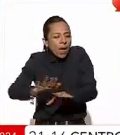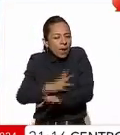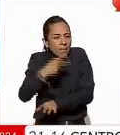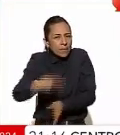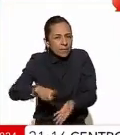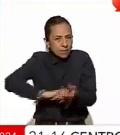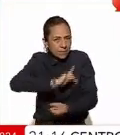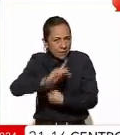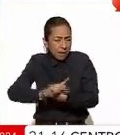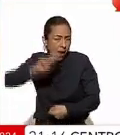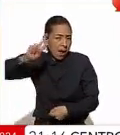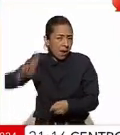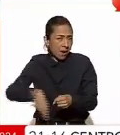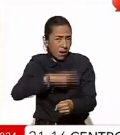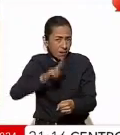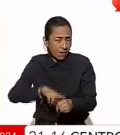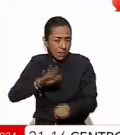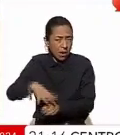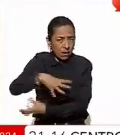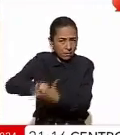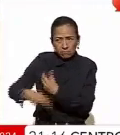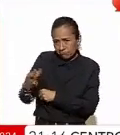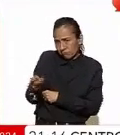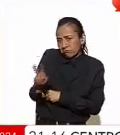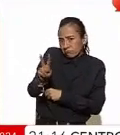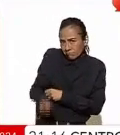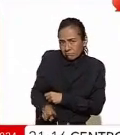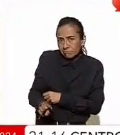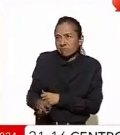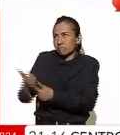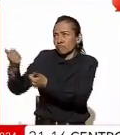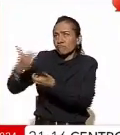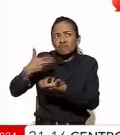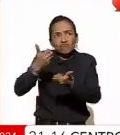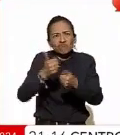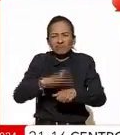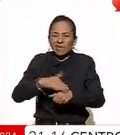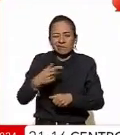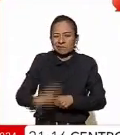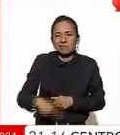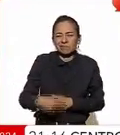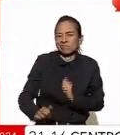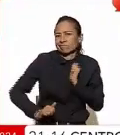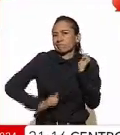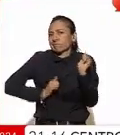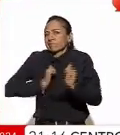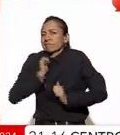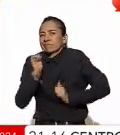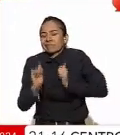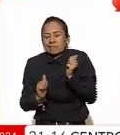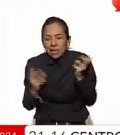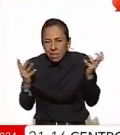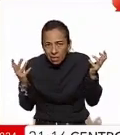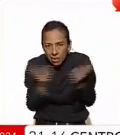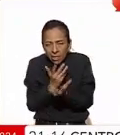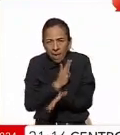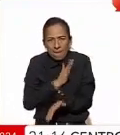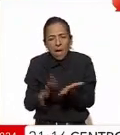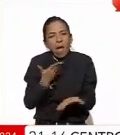porque además por mucho tiempo no importó esto, ¿no? Acabarse estos recursos y por eso ahora se está poniendo, entre otras cosas, un